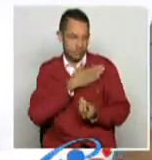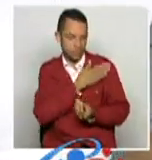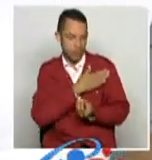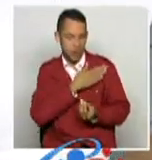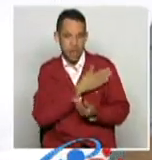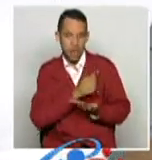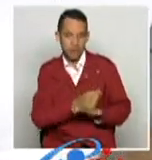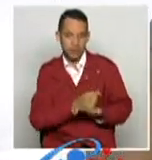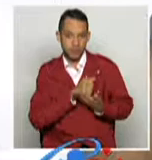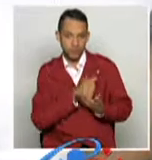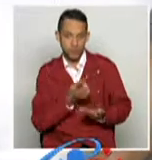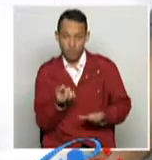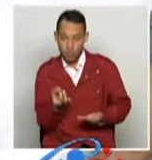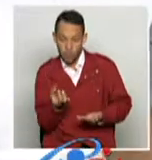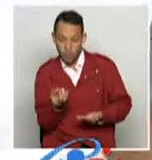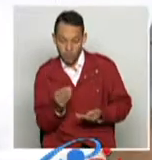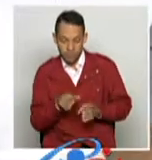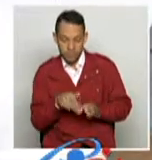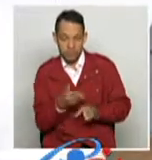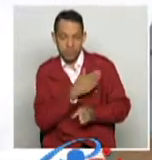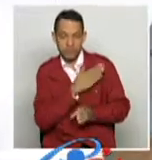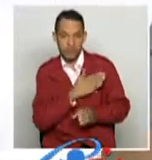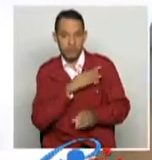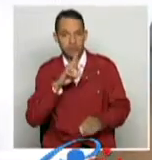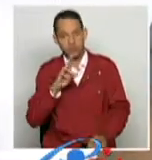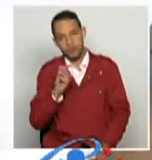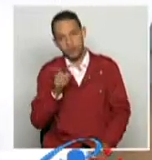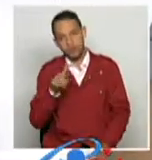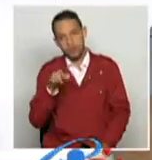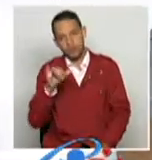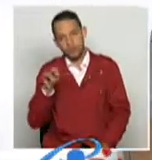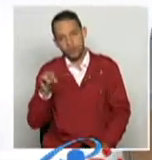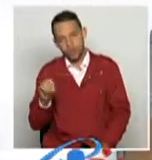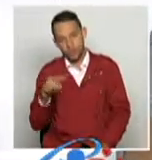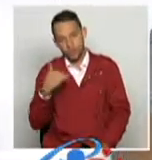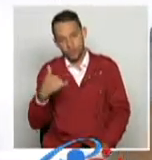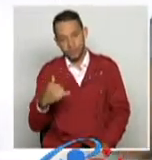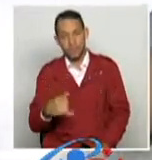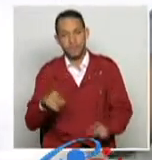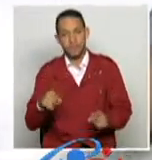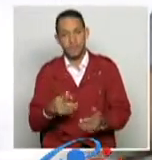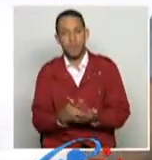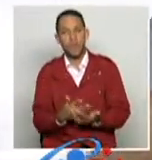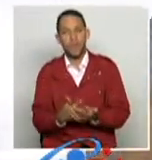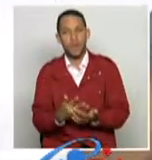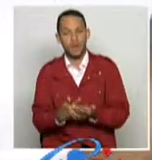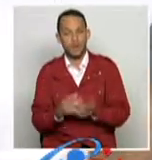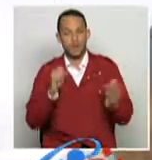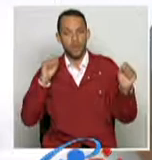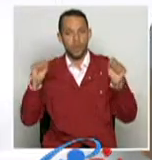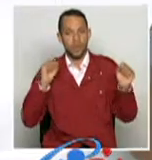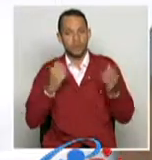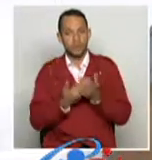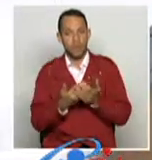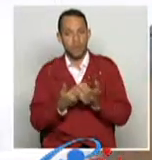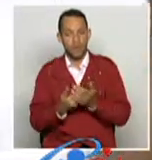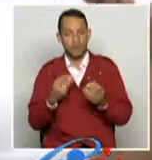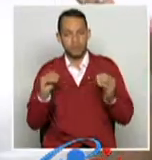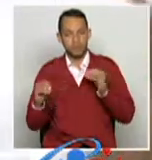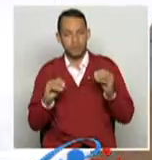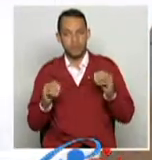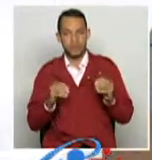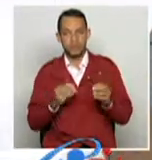capas, lo más gruesa que se pueda, de la única forma que va a utilizar el microondas, que es una toalla mojada en agua, lo introduce